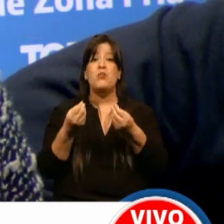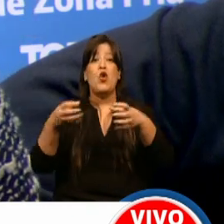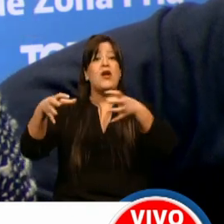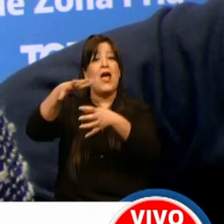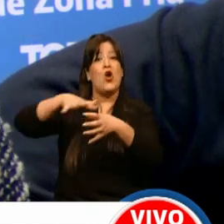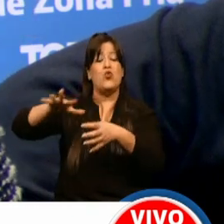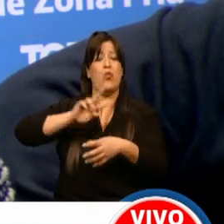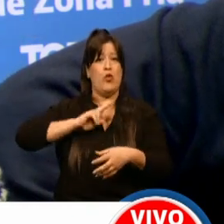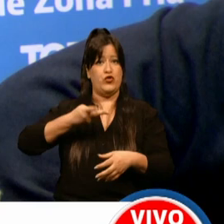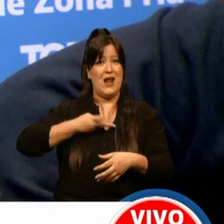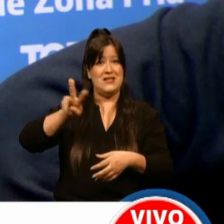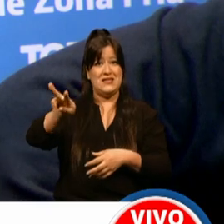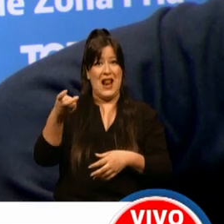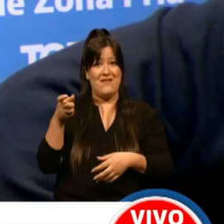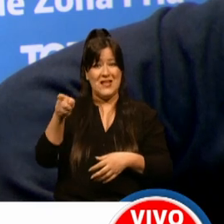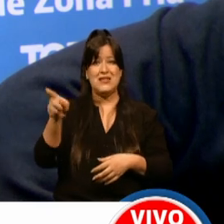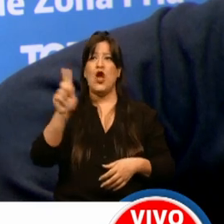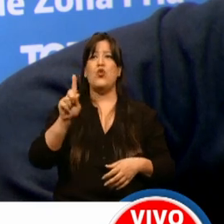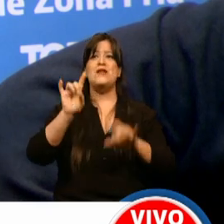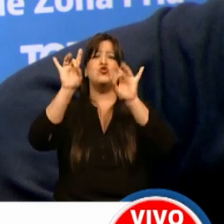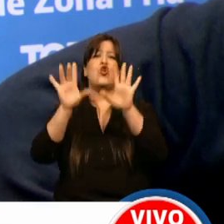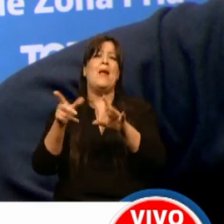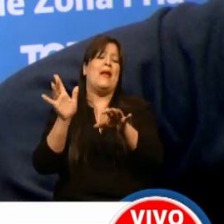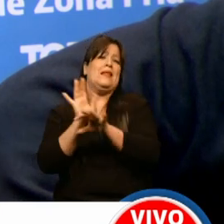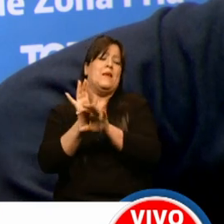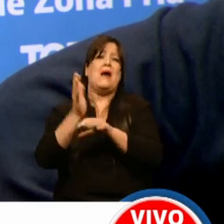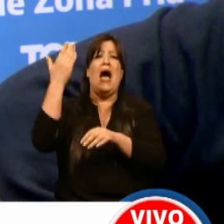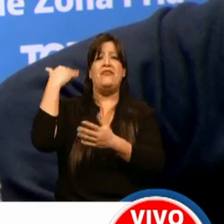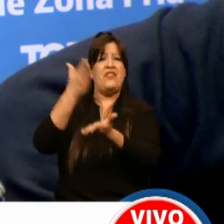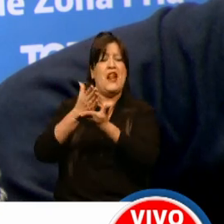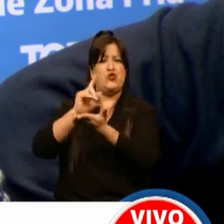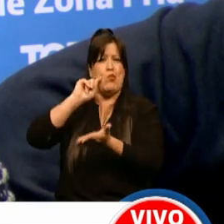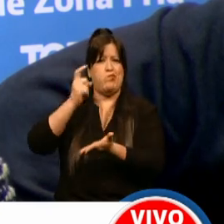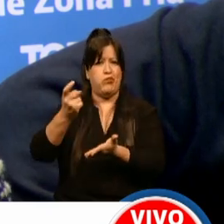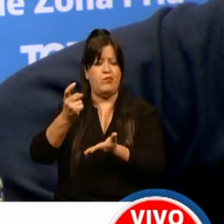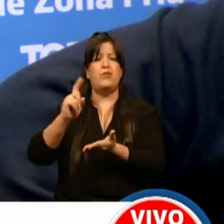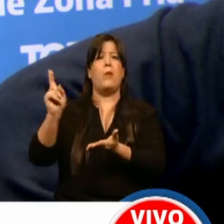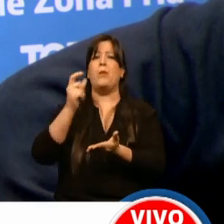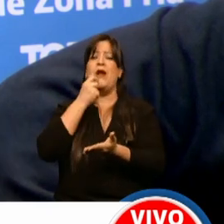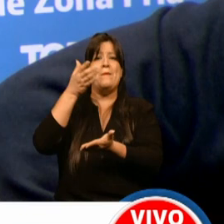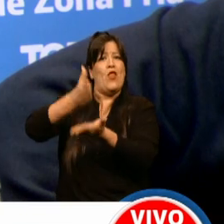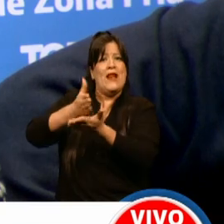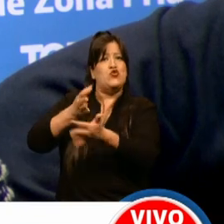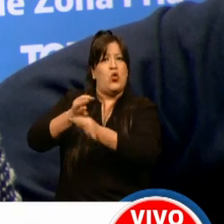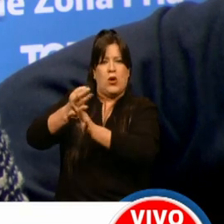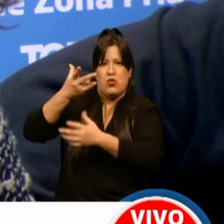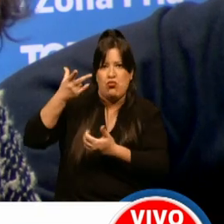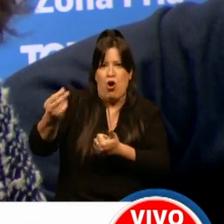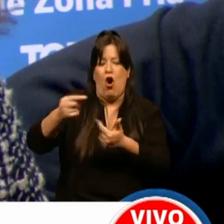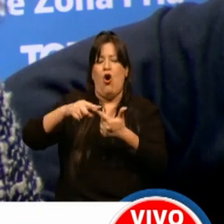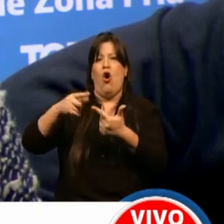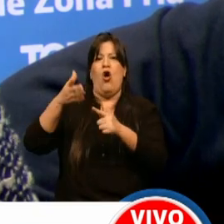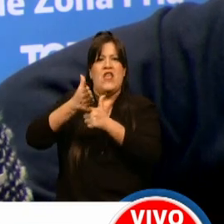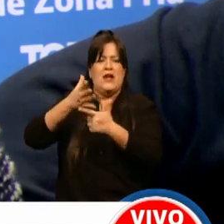y travestis no es sólo que se le ha visto privado de derechos no sólo se le privó el derecho a la educación a la salud